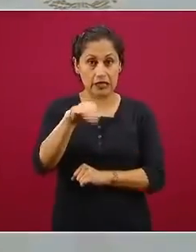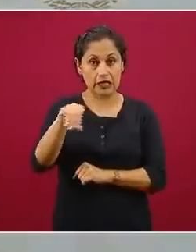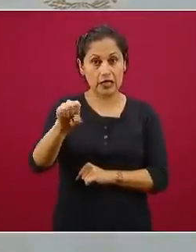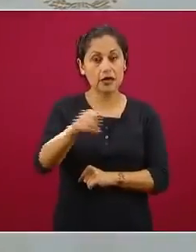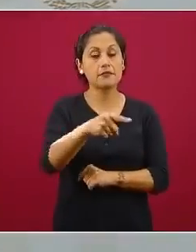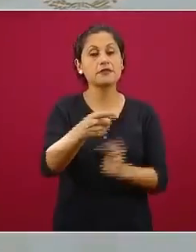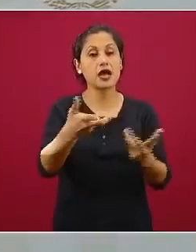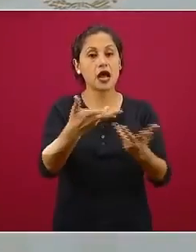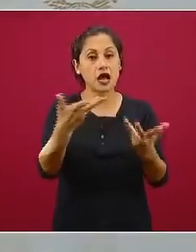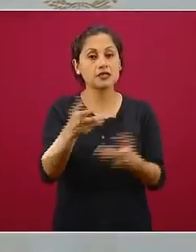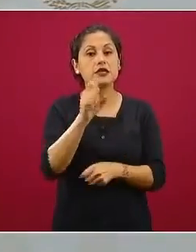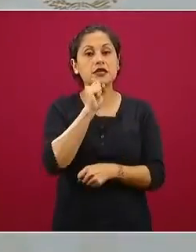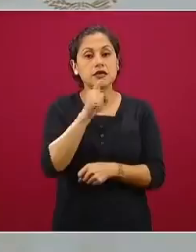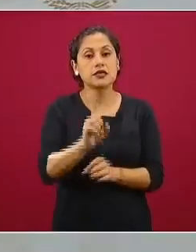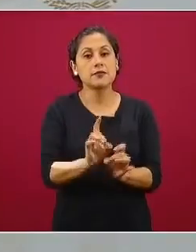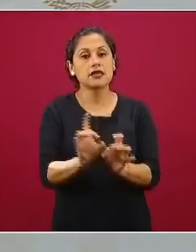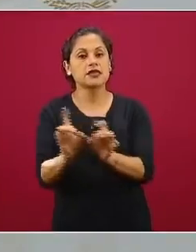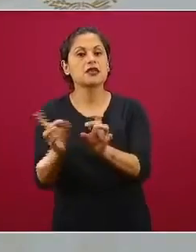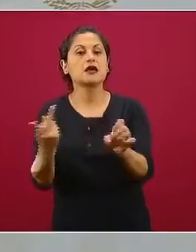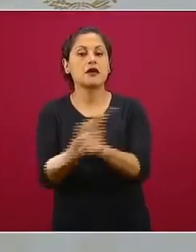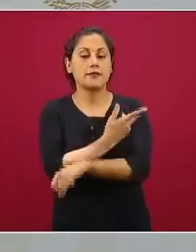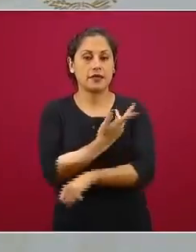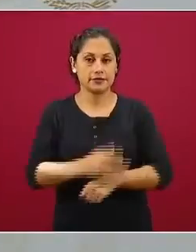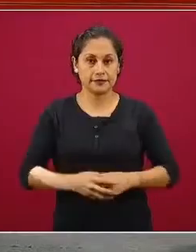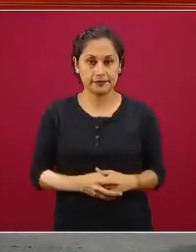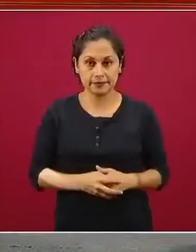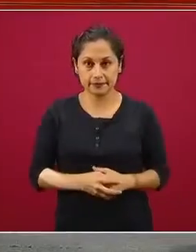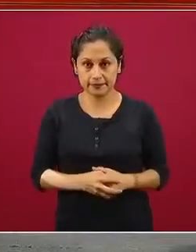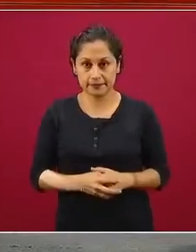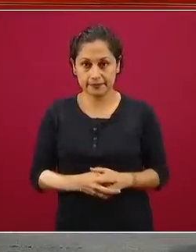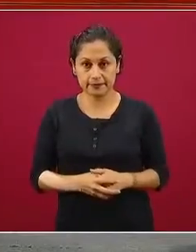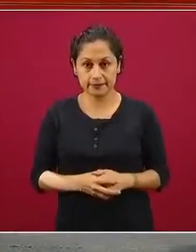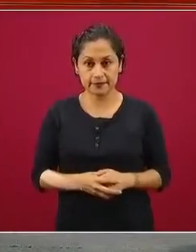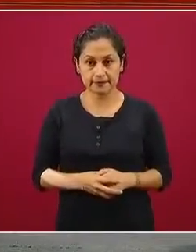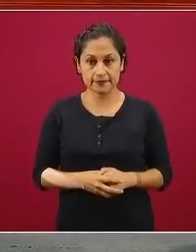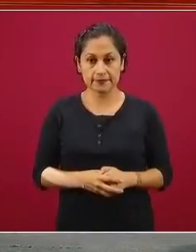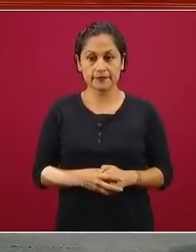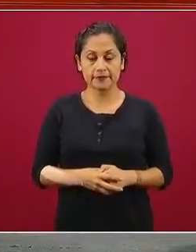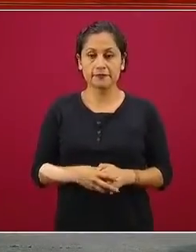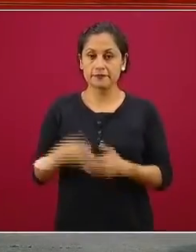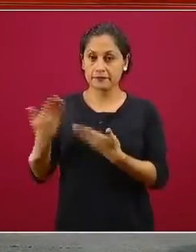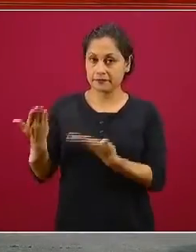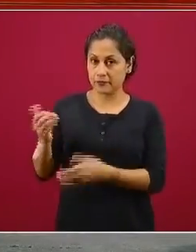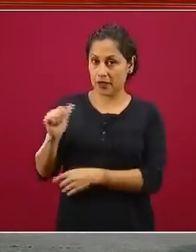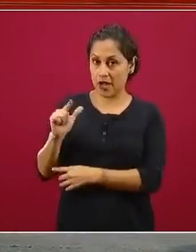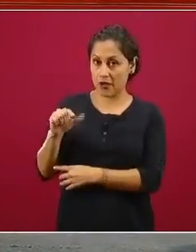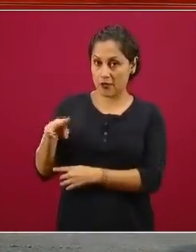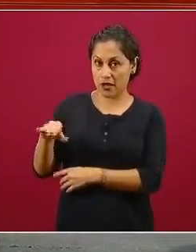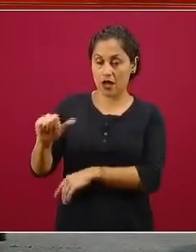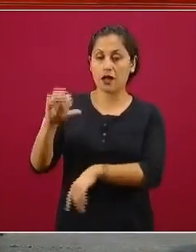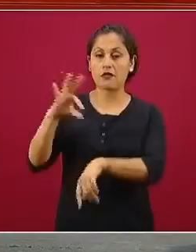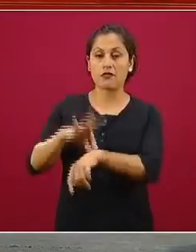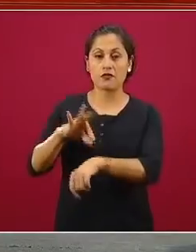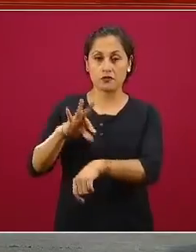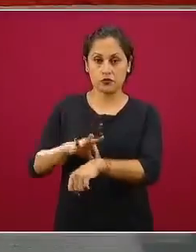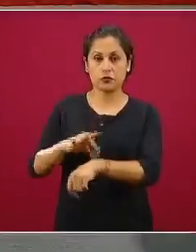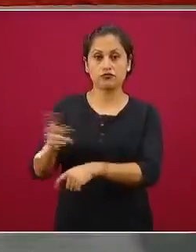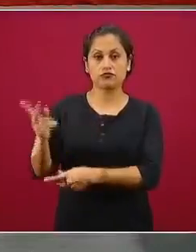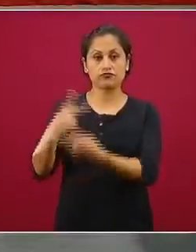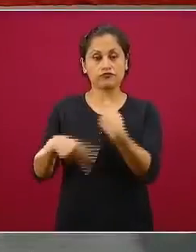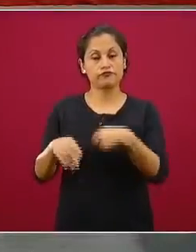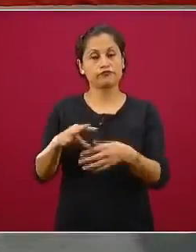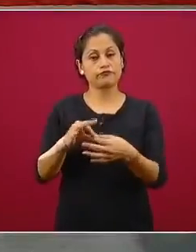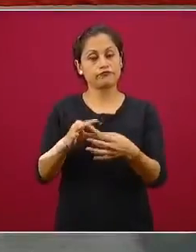retos operativos que están en torno a ello. Le pido al doctor José Luis Salomía si nos comparte el primer